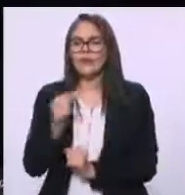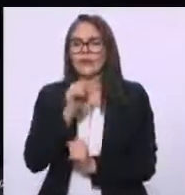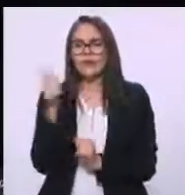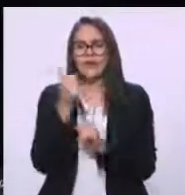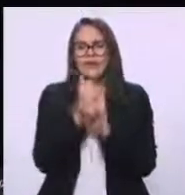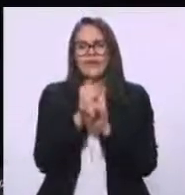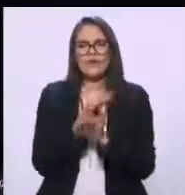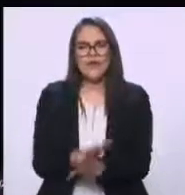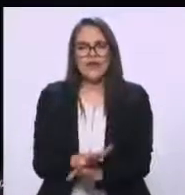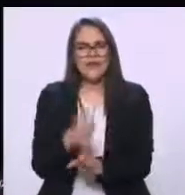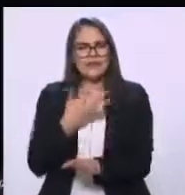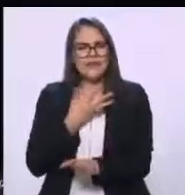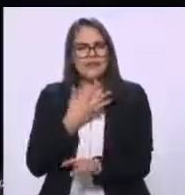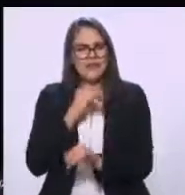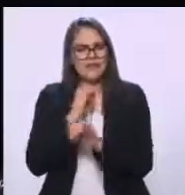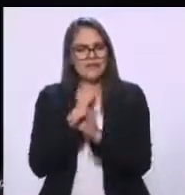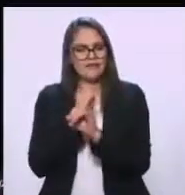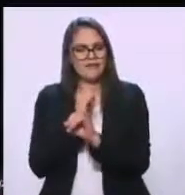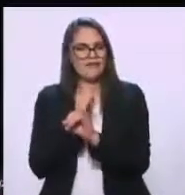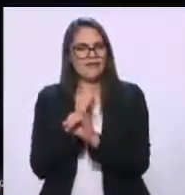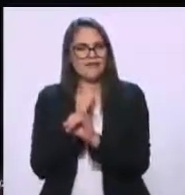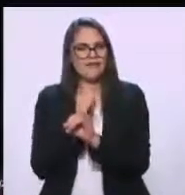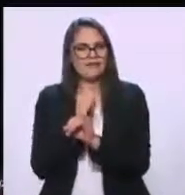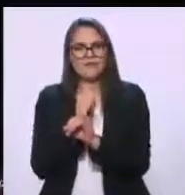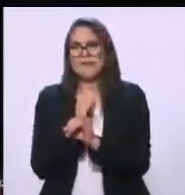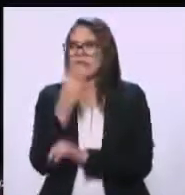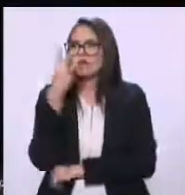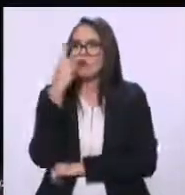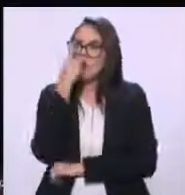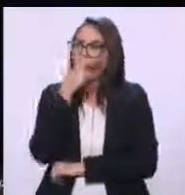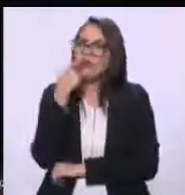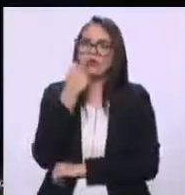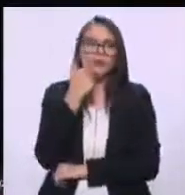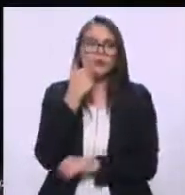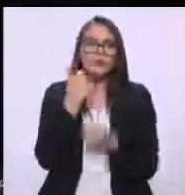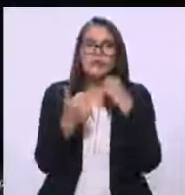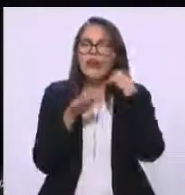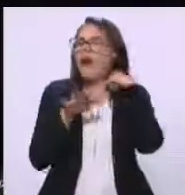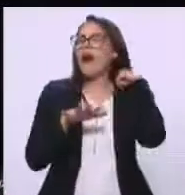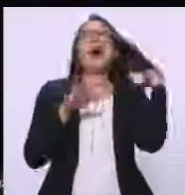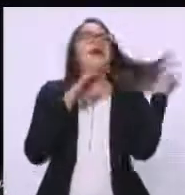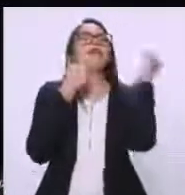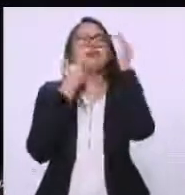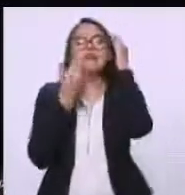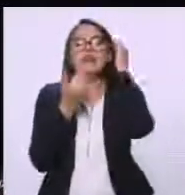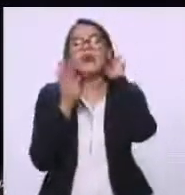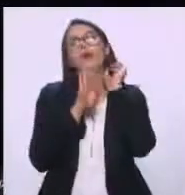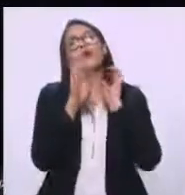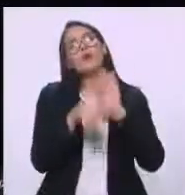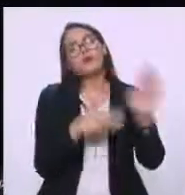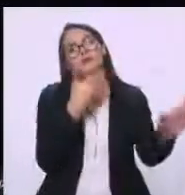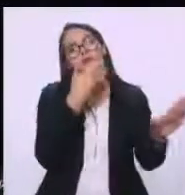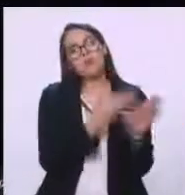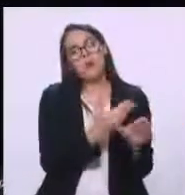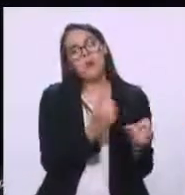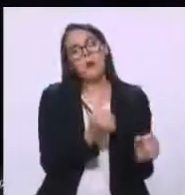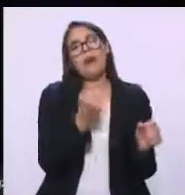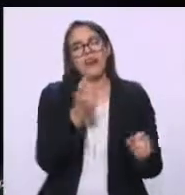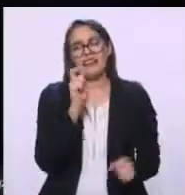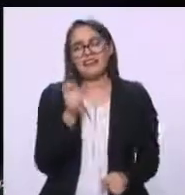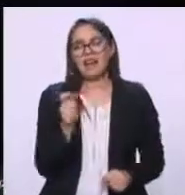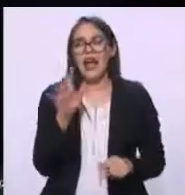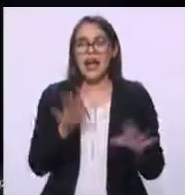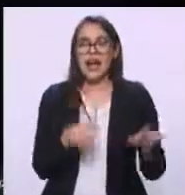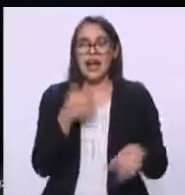portal estuvo tres horas fuera de servicio, y cuando ocurren estos ataques de fuerza bruta, como se les llama, es probable